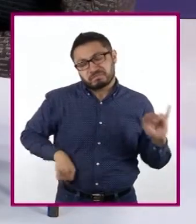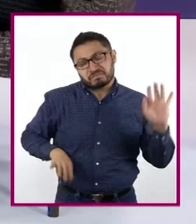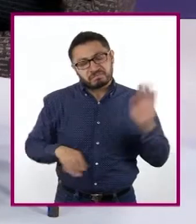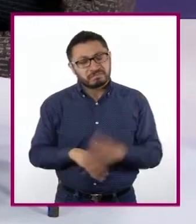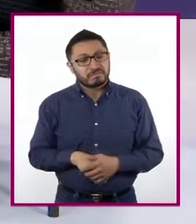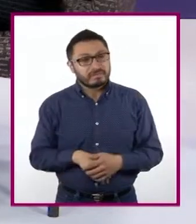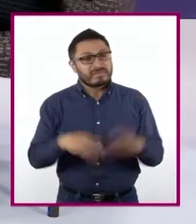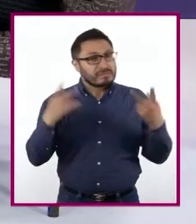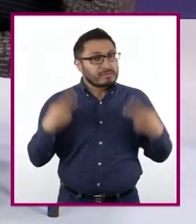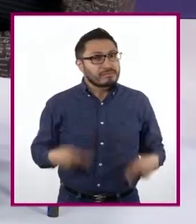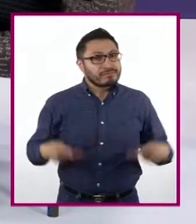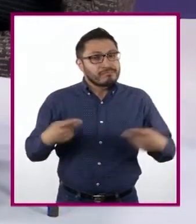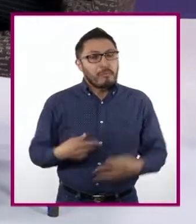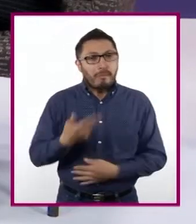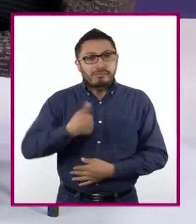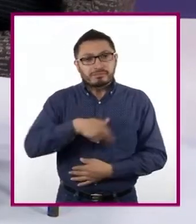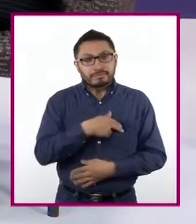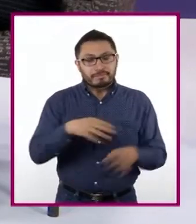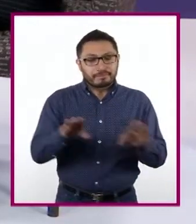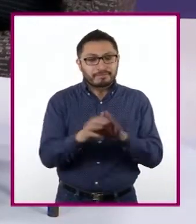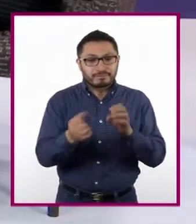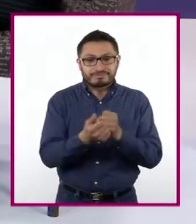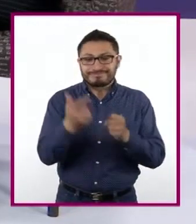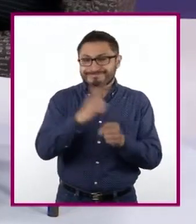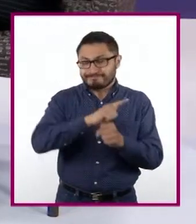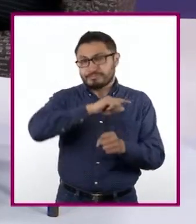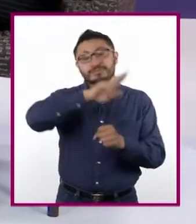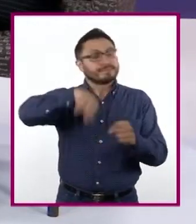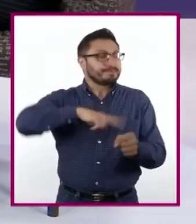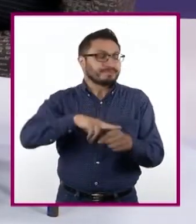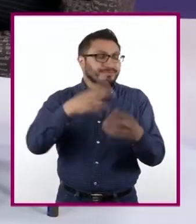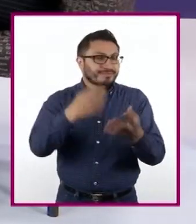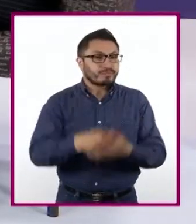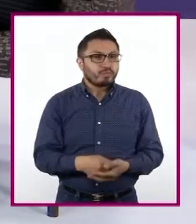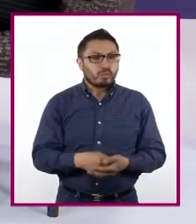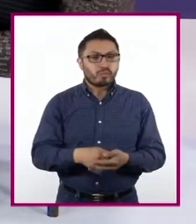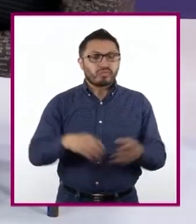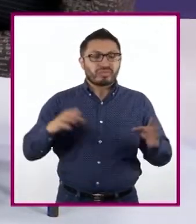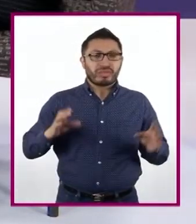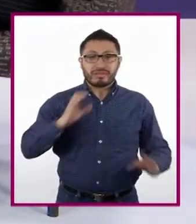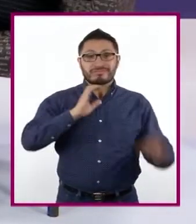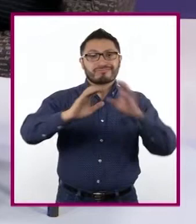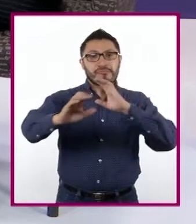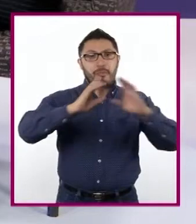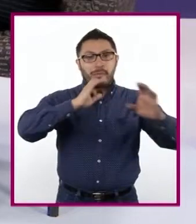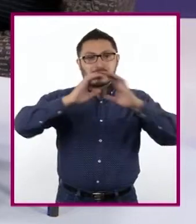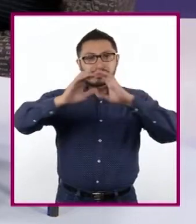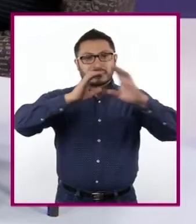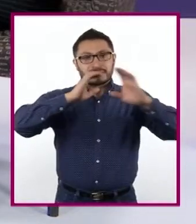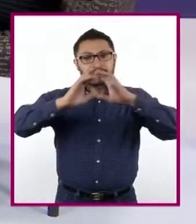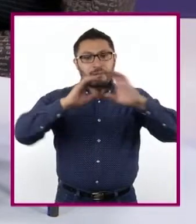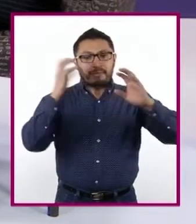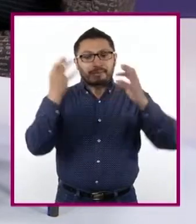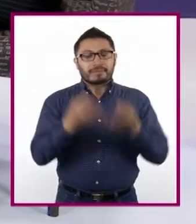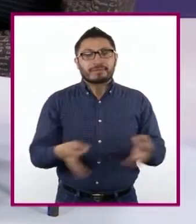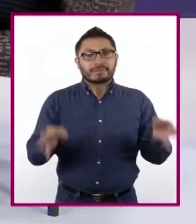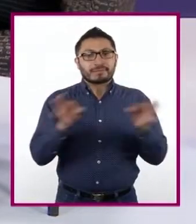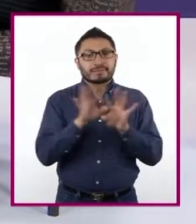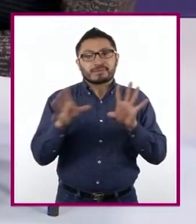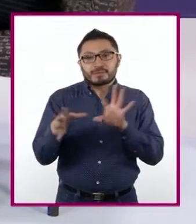seres humanos somos sociales por naturaleza. La comunicación es a la